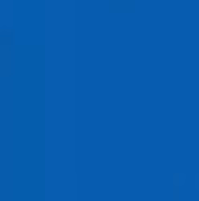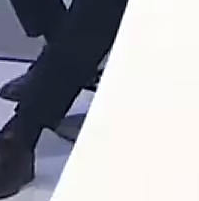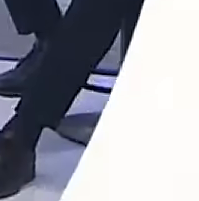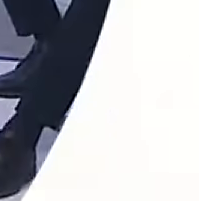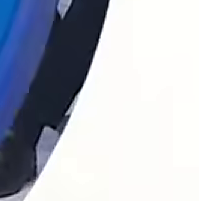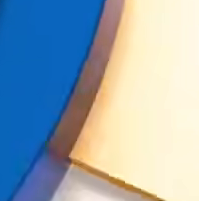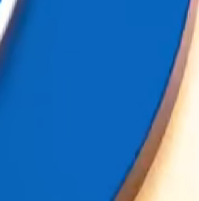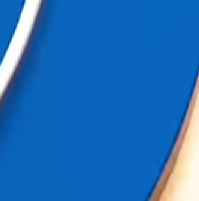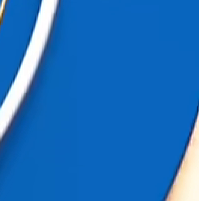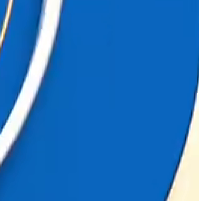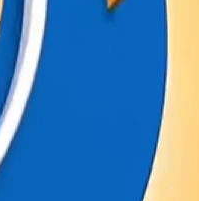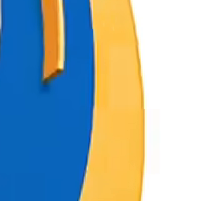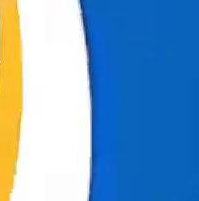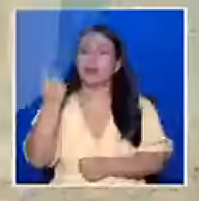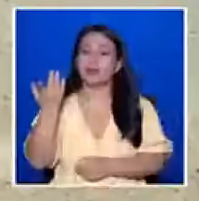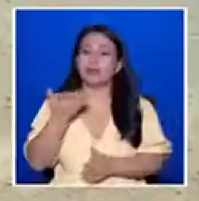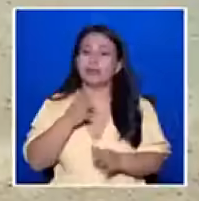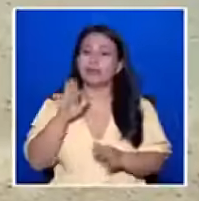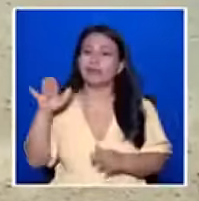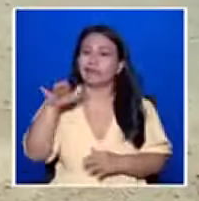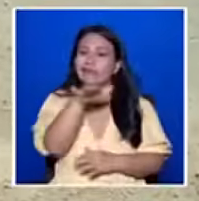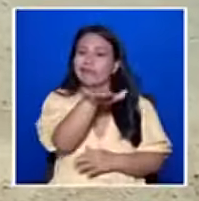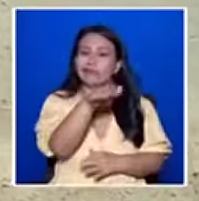implica para los dueños de los negocios, ¿no?